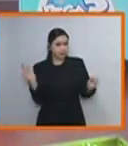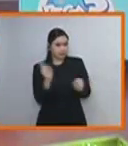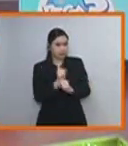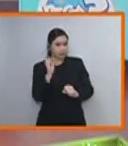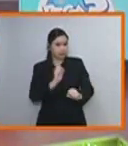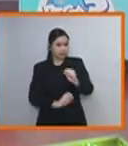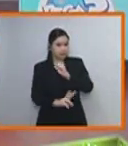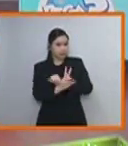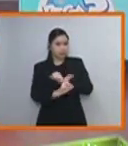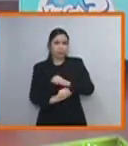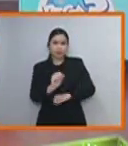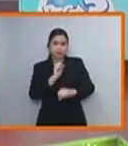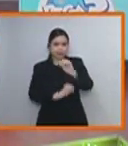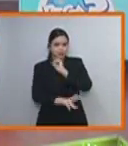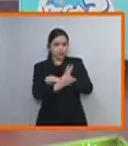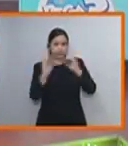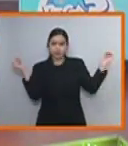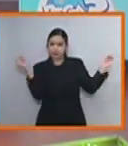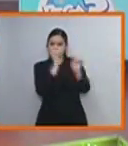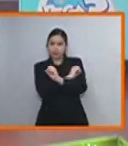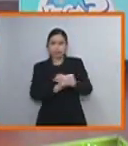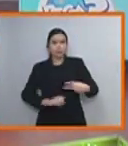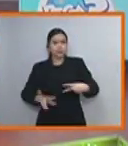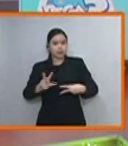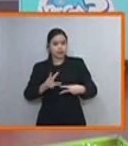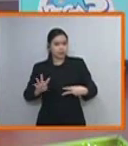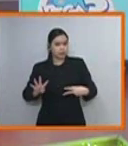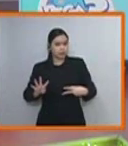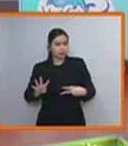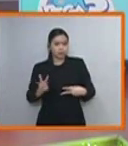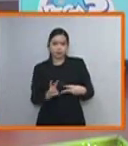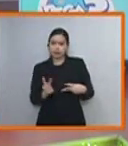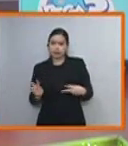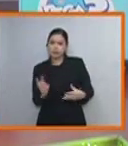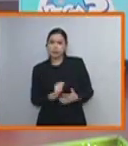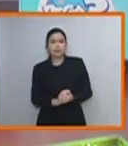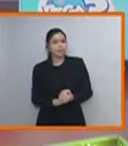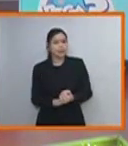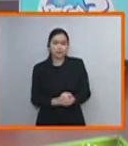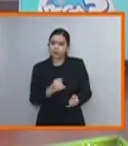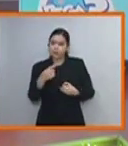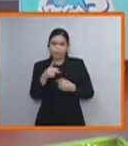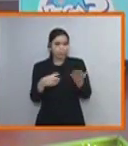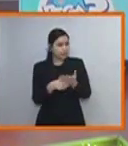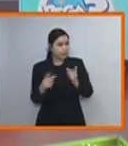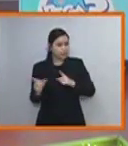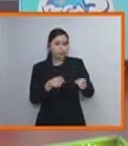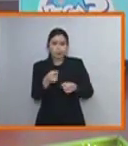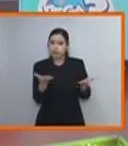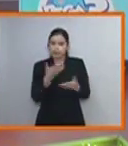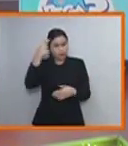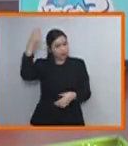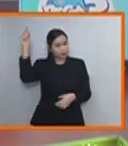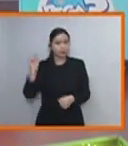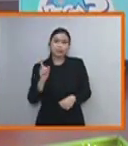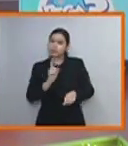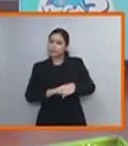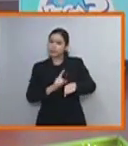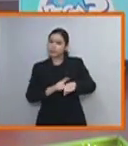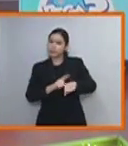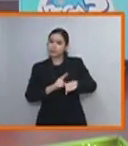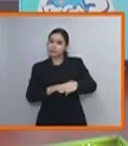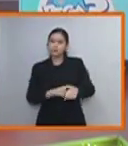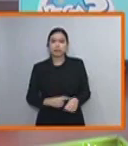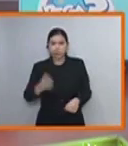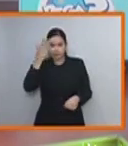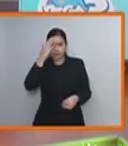números ganadores en premiados y premiados mix, son el 34 y el 66. Ahora, con tu boleto en mano, dime tú qué soñaste, porque conoceremos